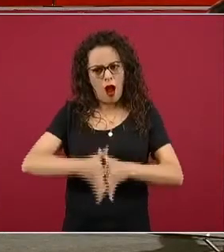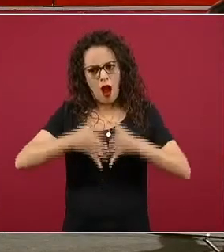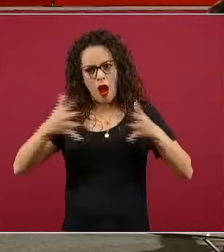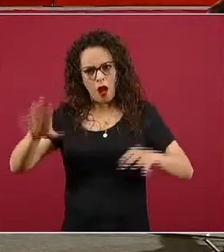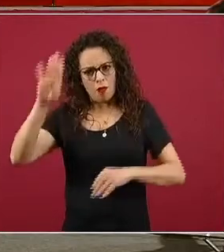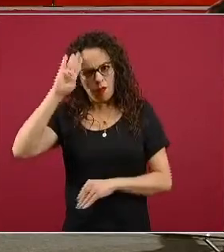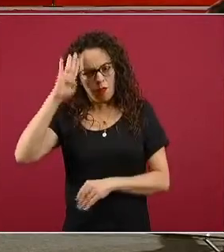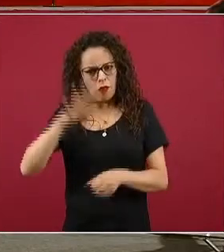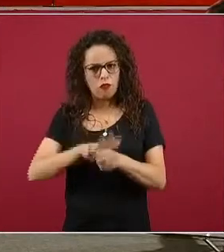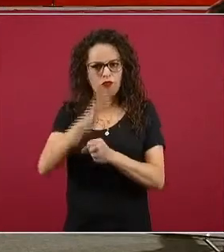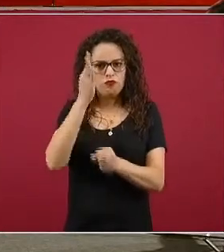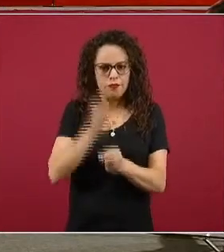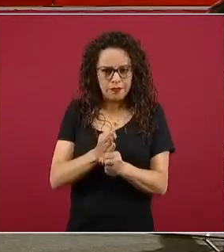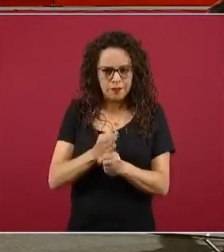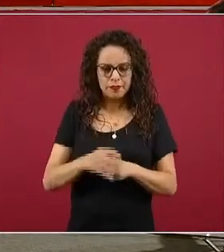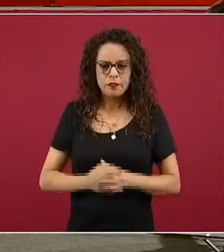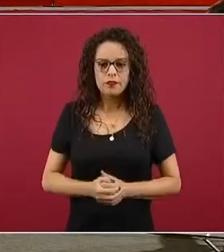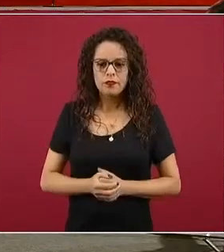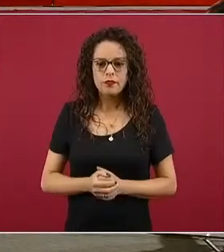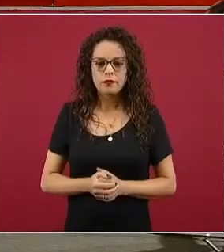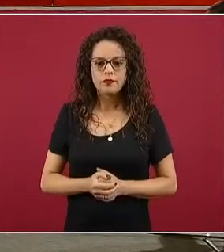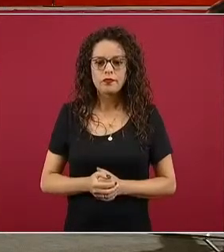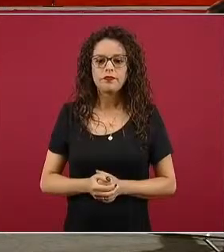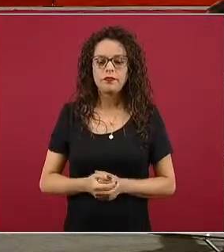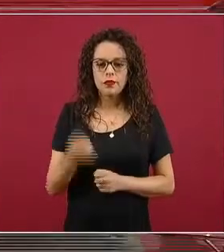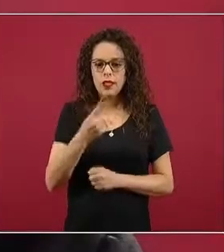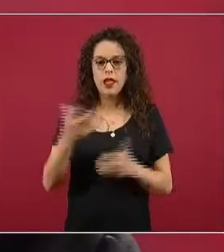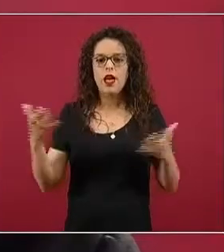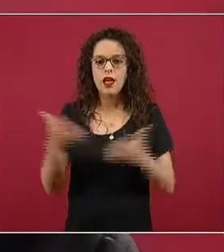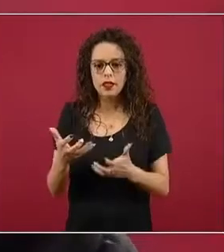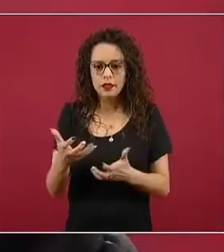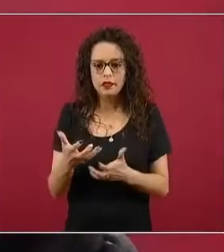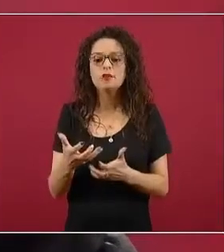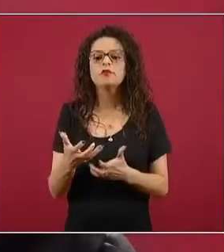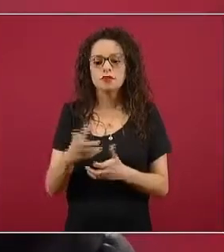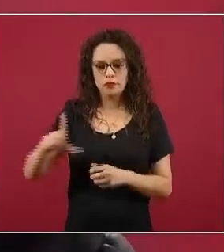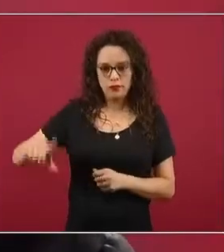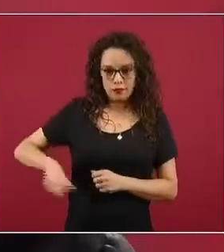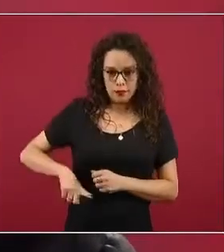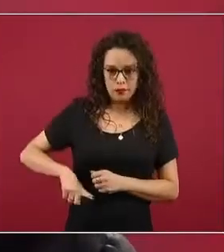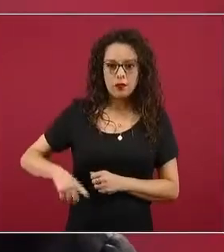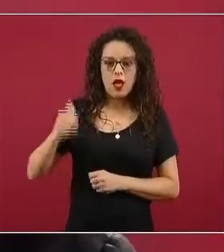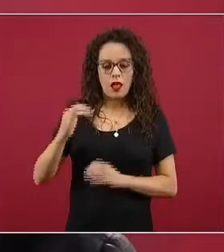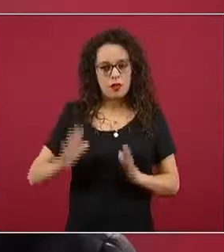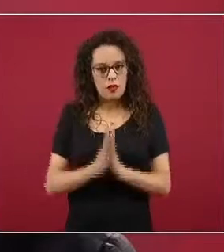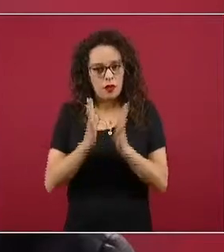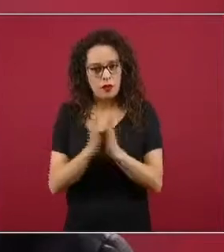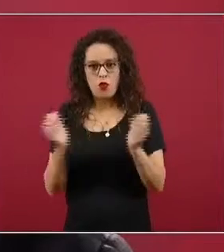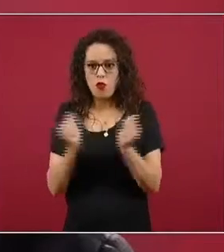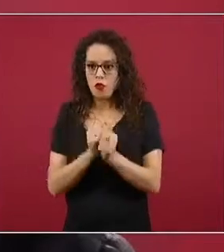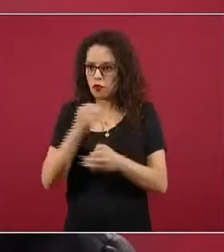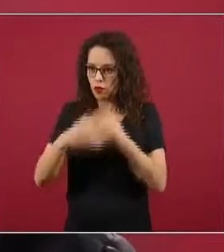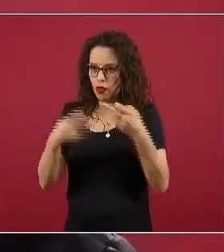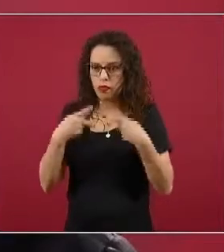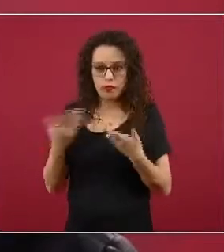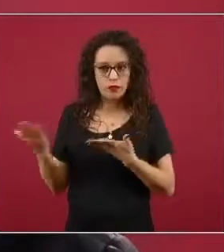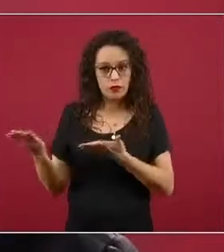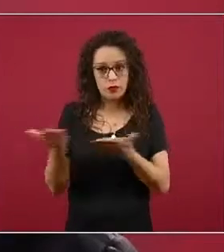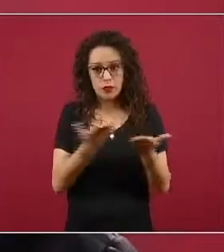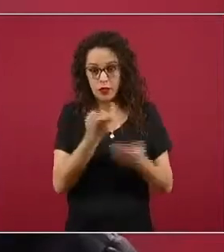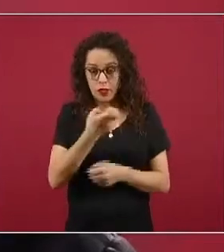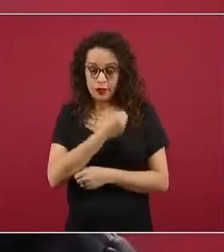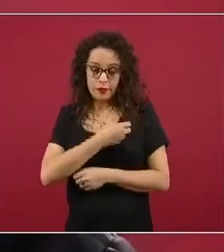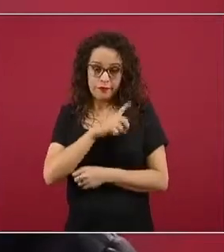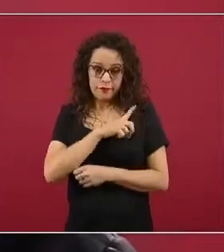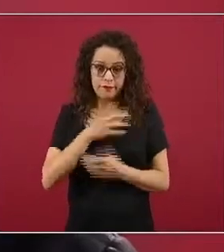principios de acción, tanto de salud pública como de vinculación y participación ciudadana que existen